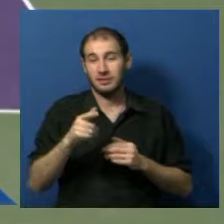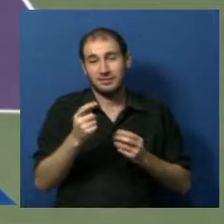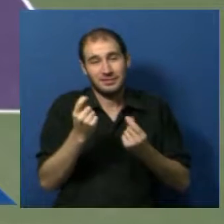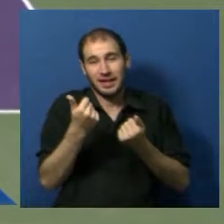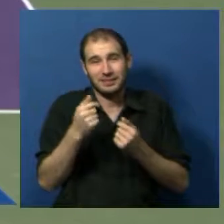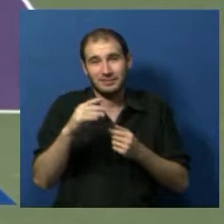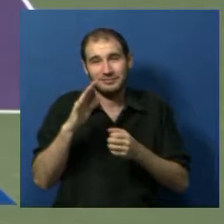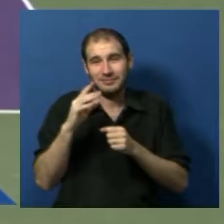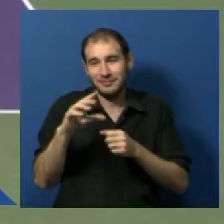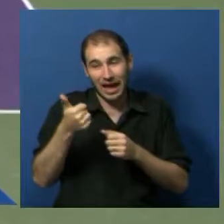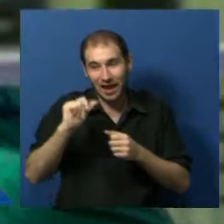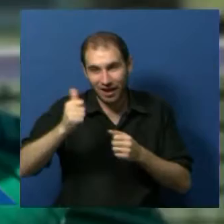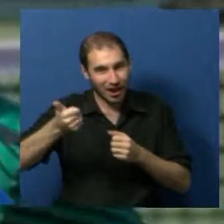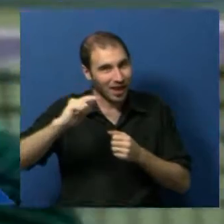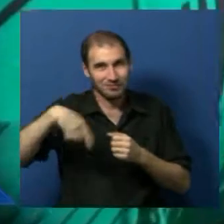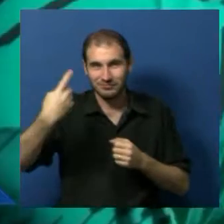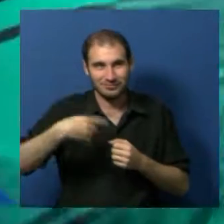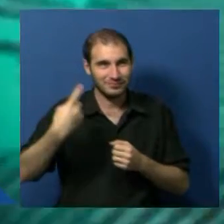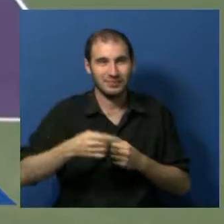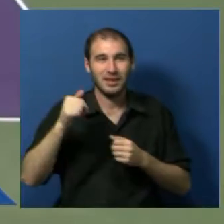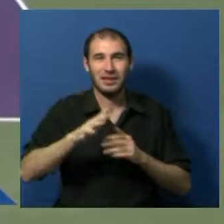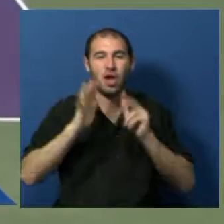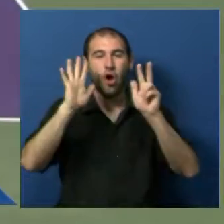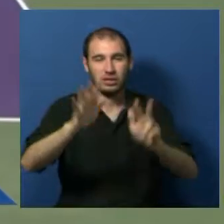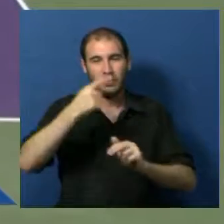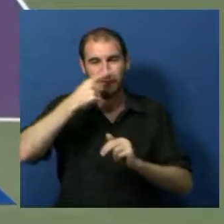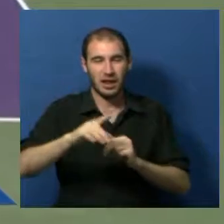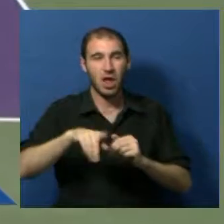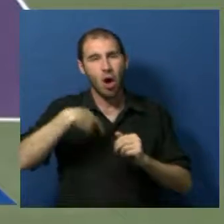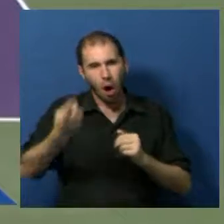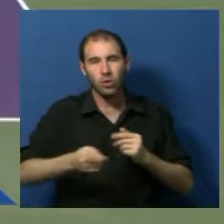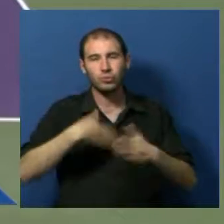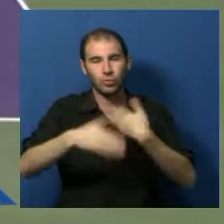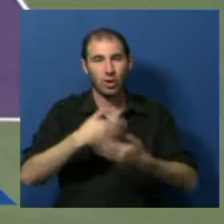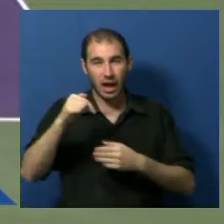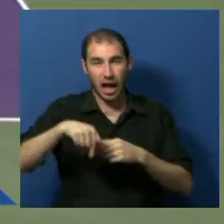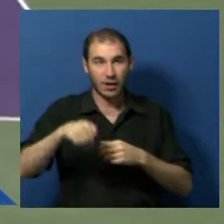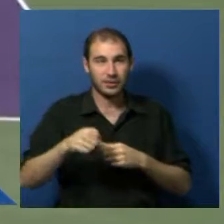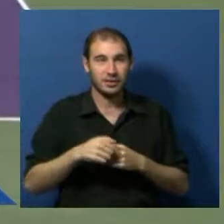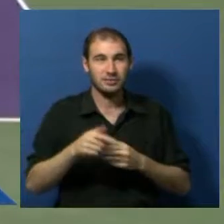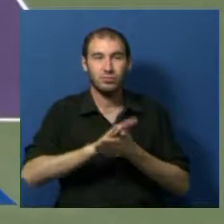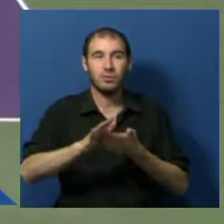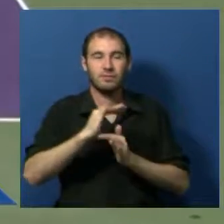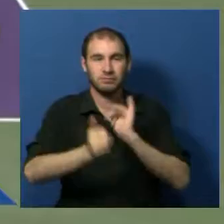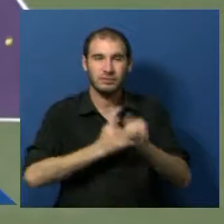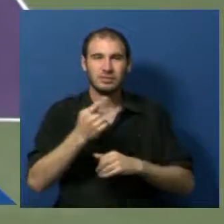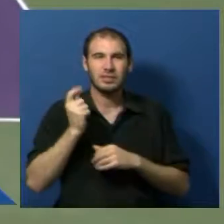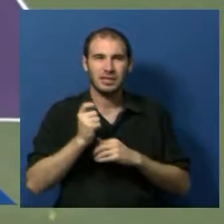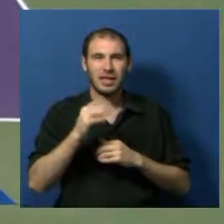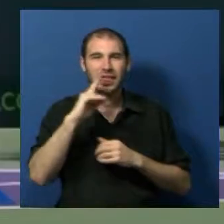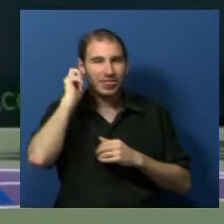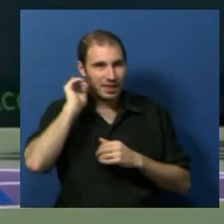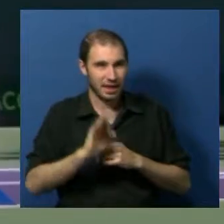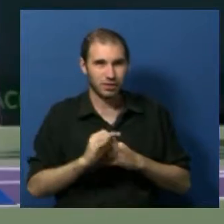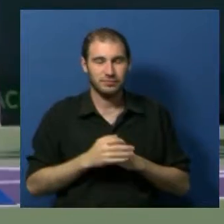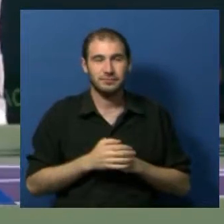prácticamente imbatible en este 2017 y se mete en los octavos de final. Otro que está jugando en este momento, y estoy actualizando la información, es Diego